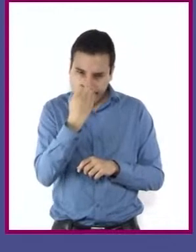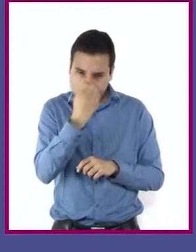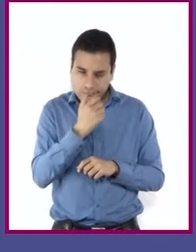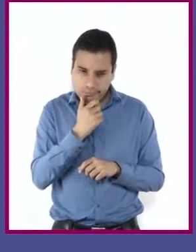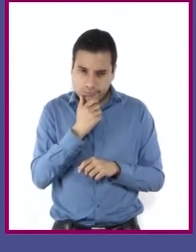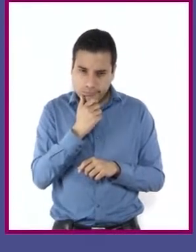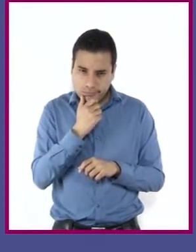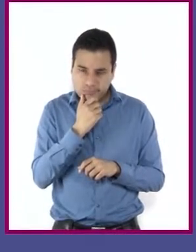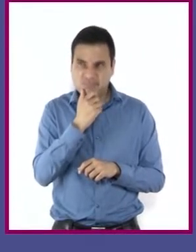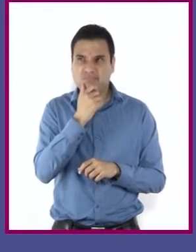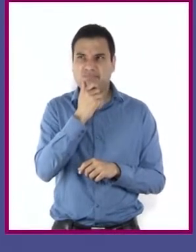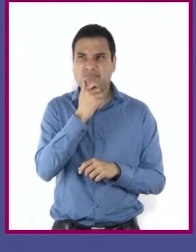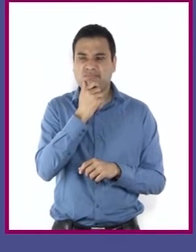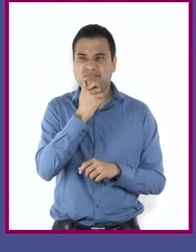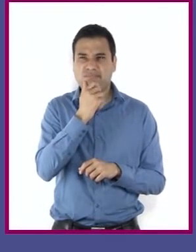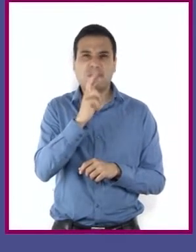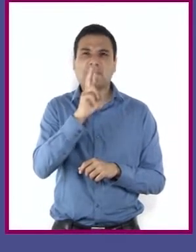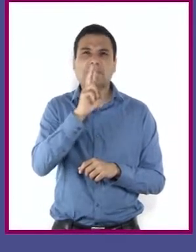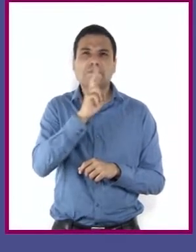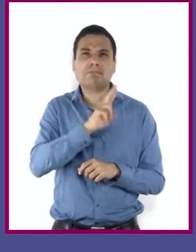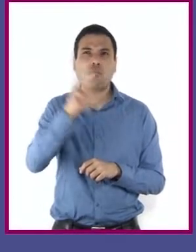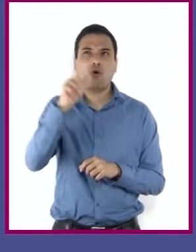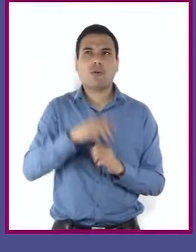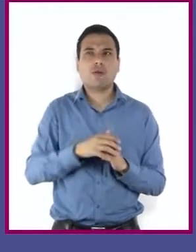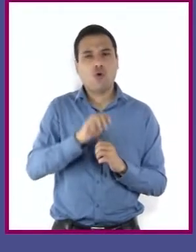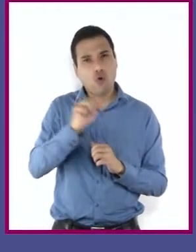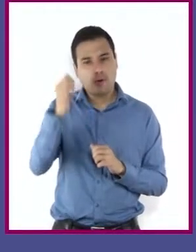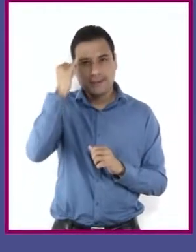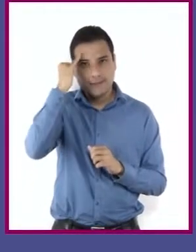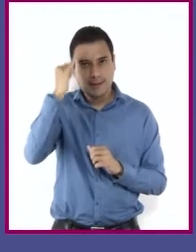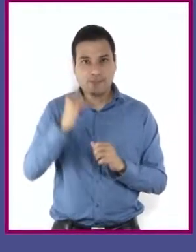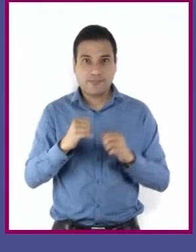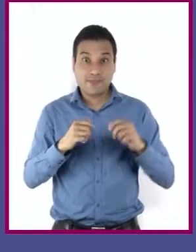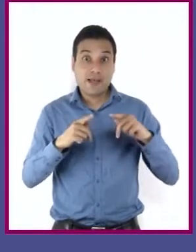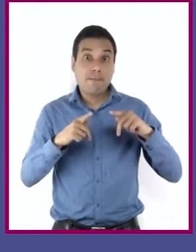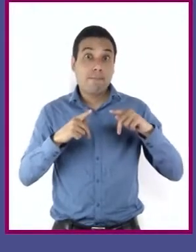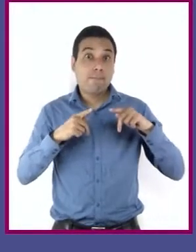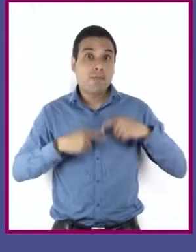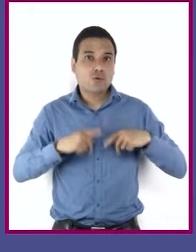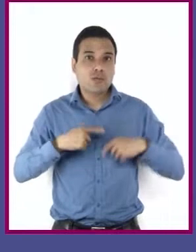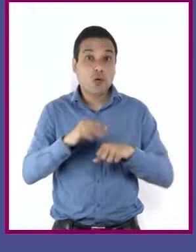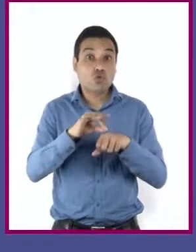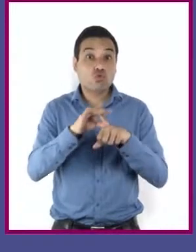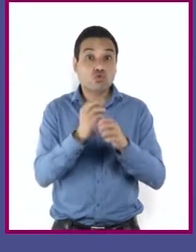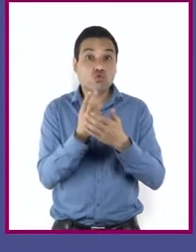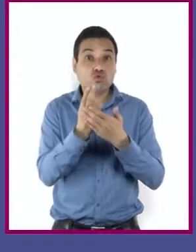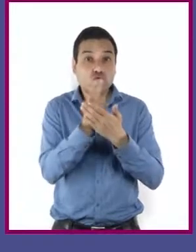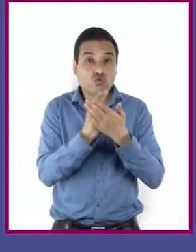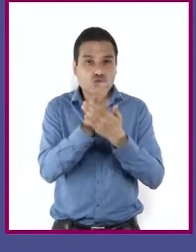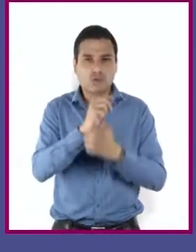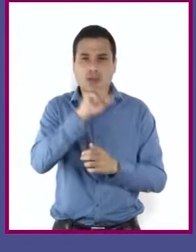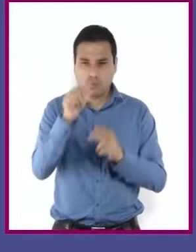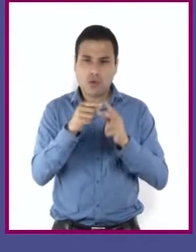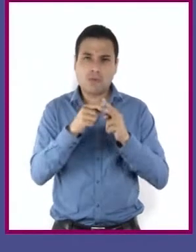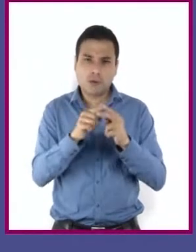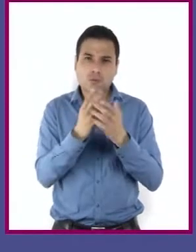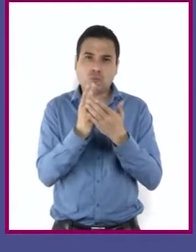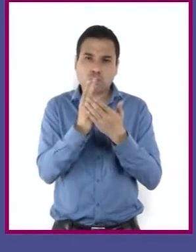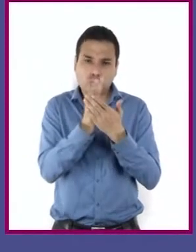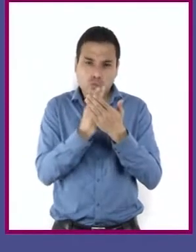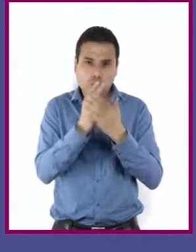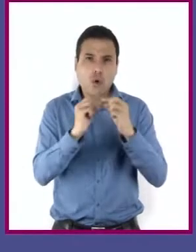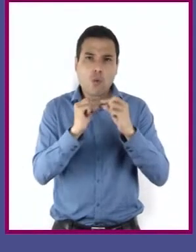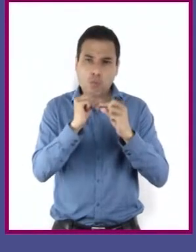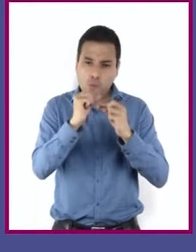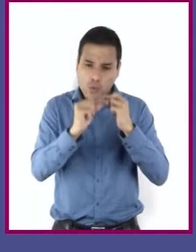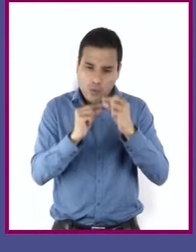esto y me propuse ahora hacer figuras humanas más realistas. Realicé varios trazos y después de algunas semanas los